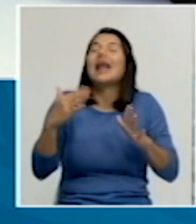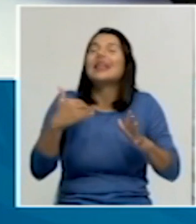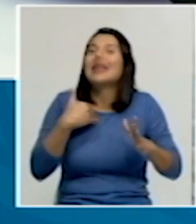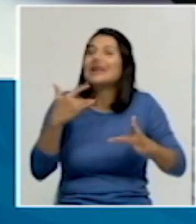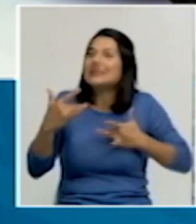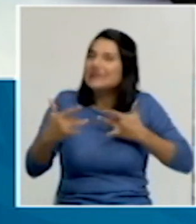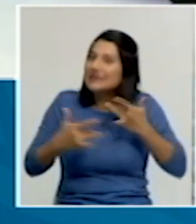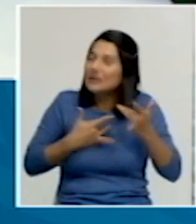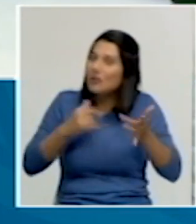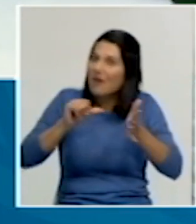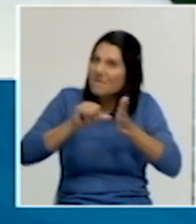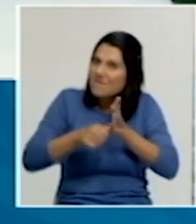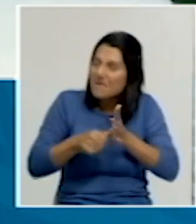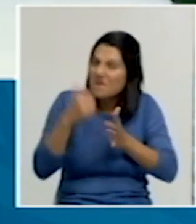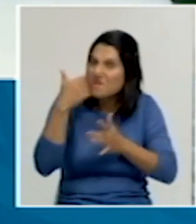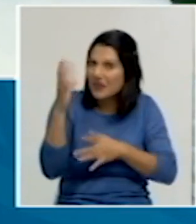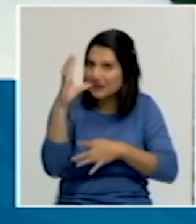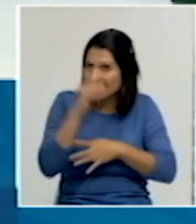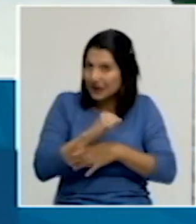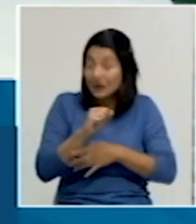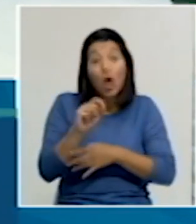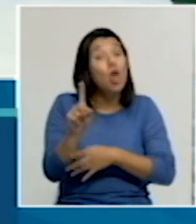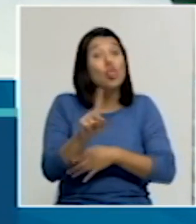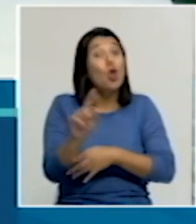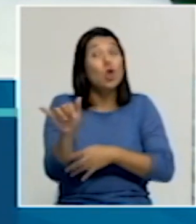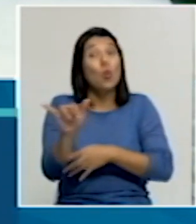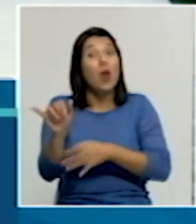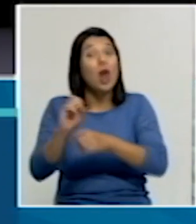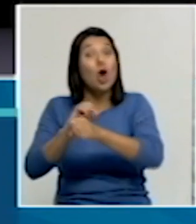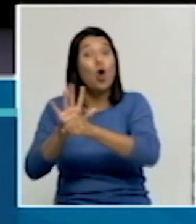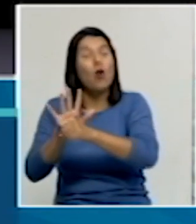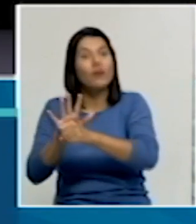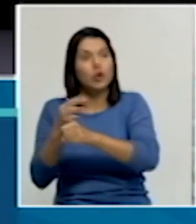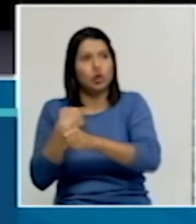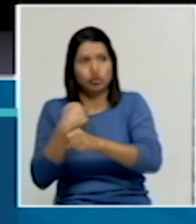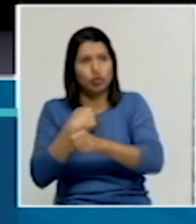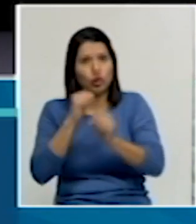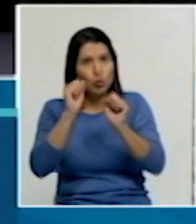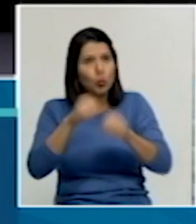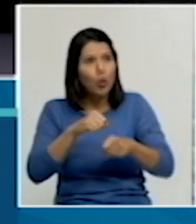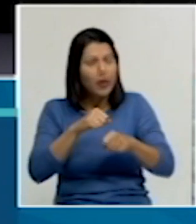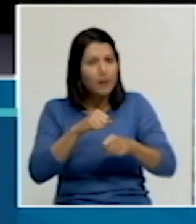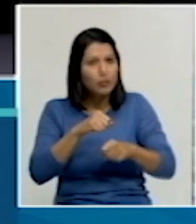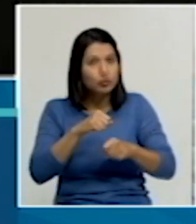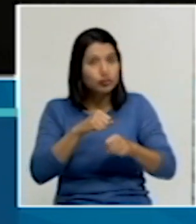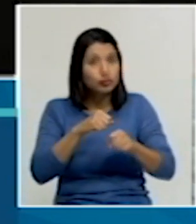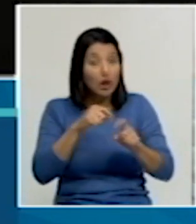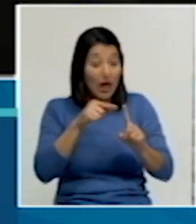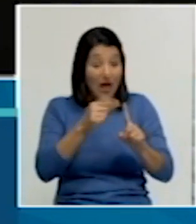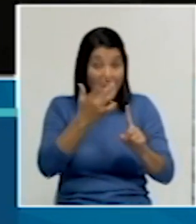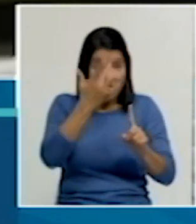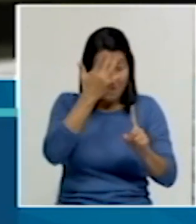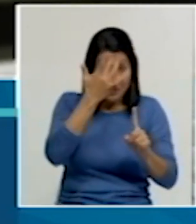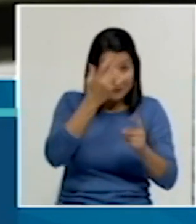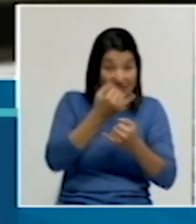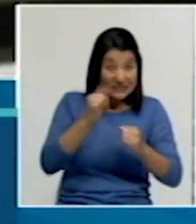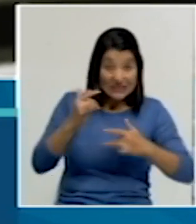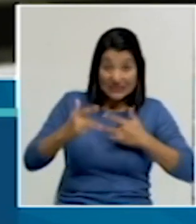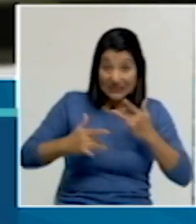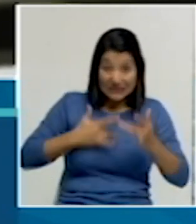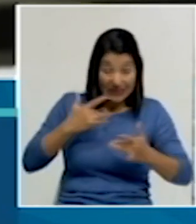marcados, ¿verdad? No es como con la COVID, que nosotros somos contagiosos a pesar de ser asintomáticos o a pesar de